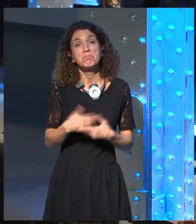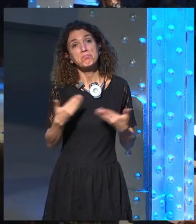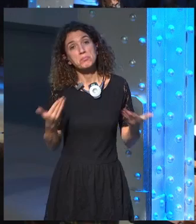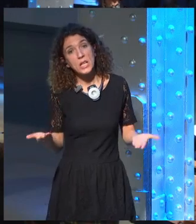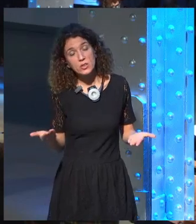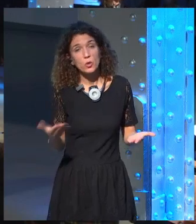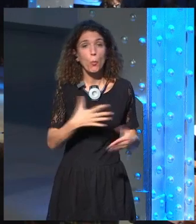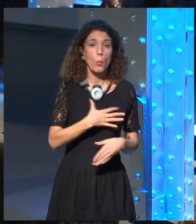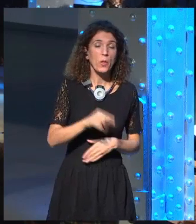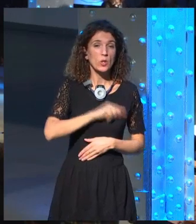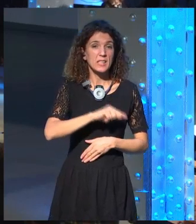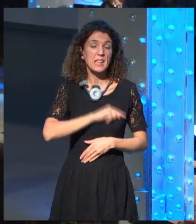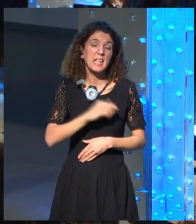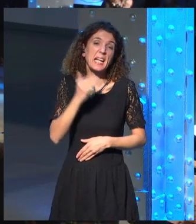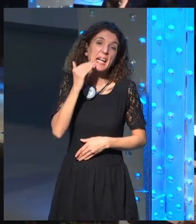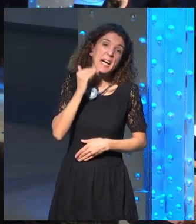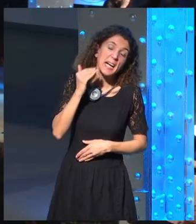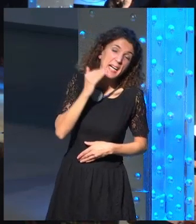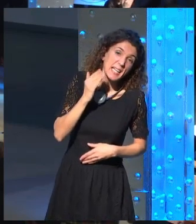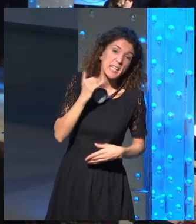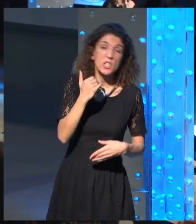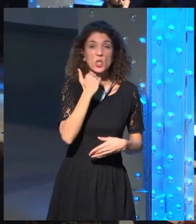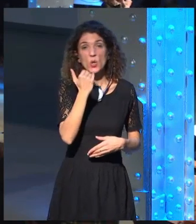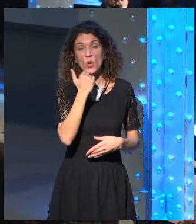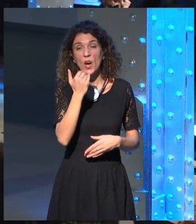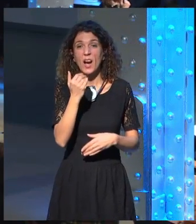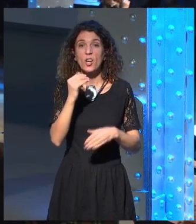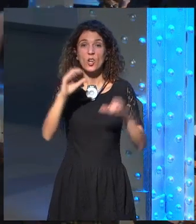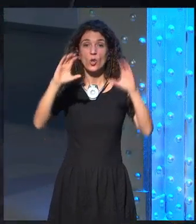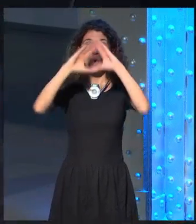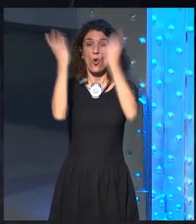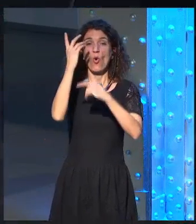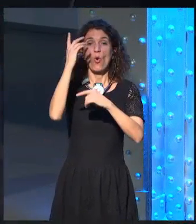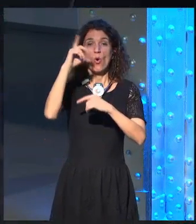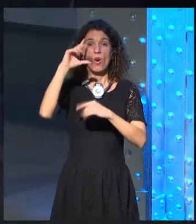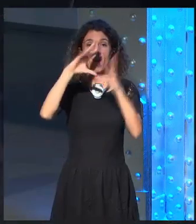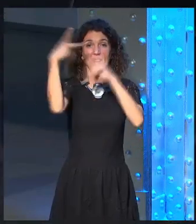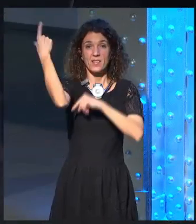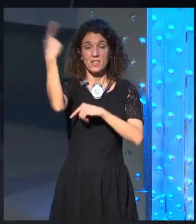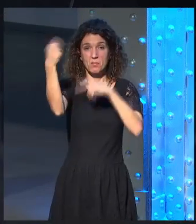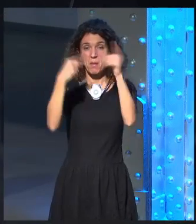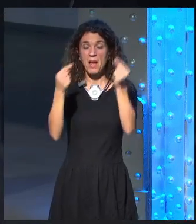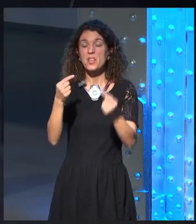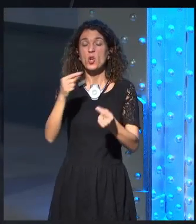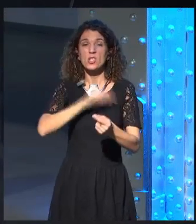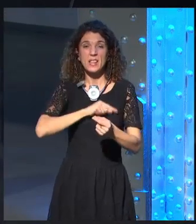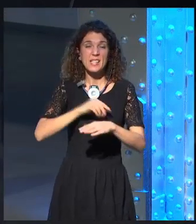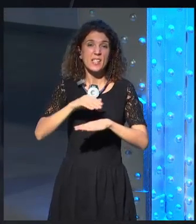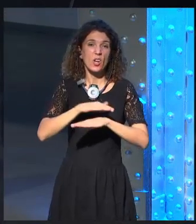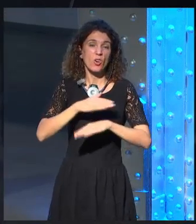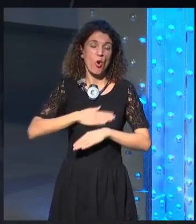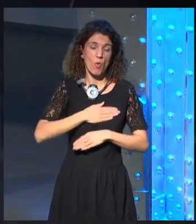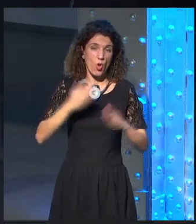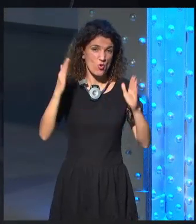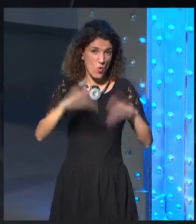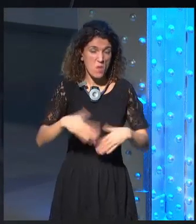Bueno, puedes sentir cierto afecto porque cuando están en el espacio muchas veces no se sienten cómodos, no se sienten como nosotros nos